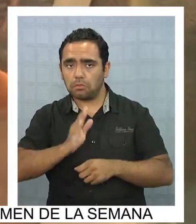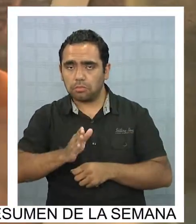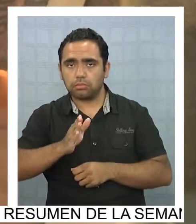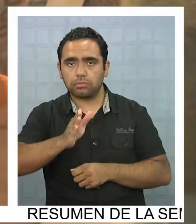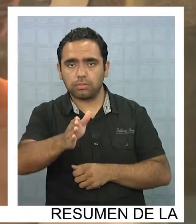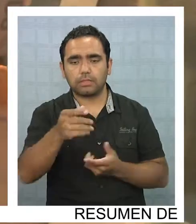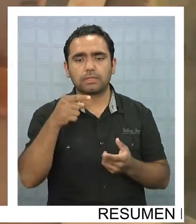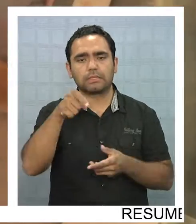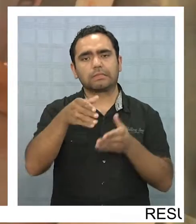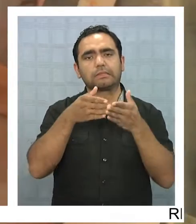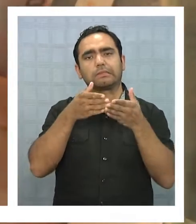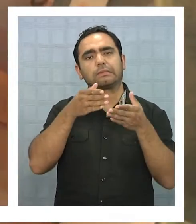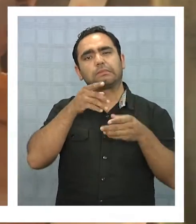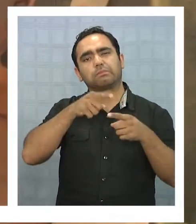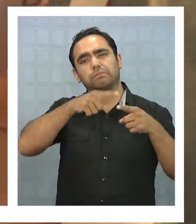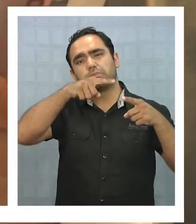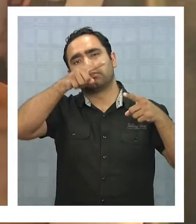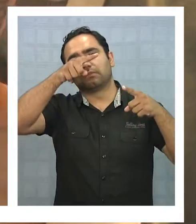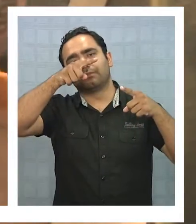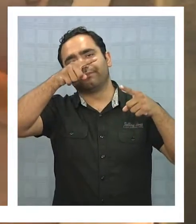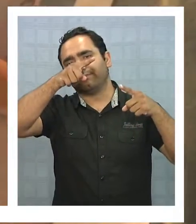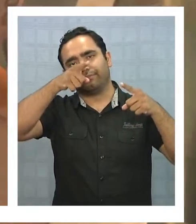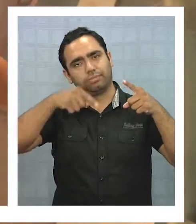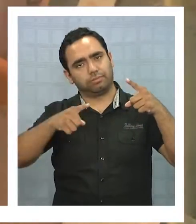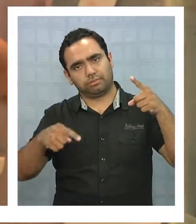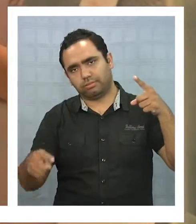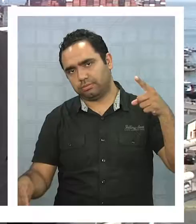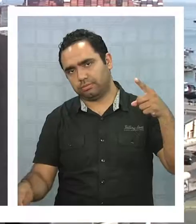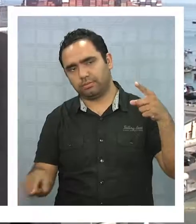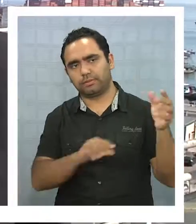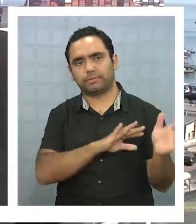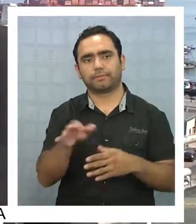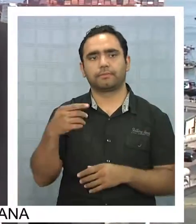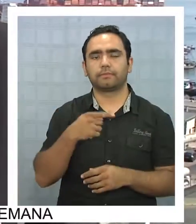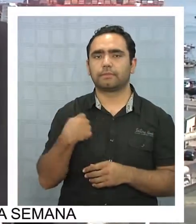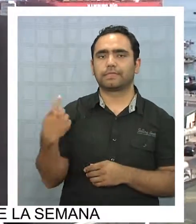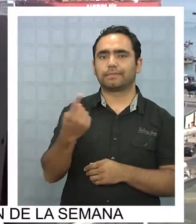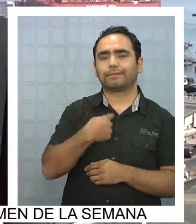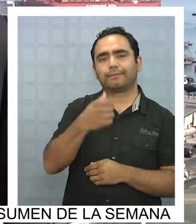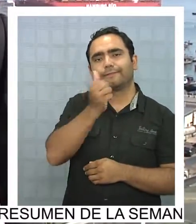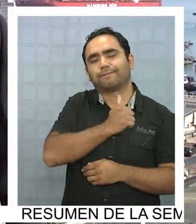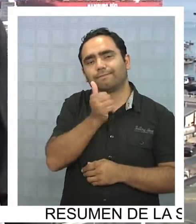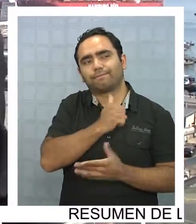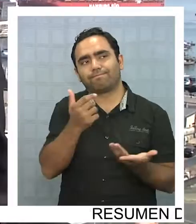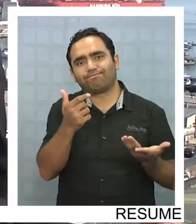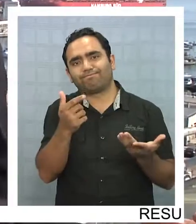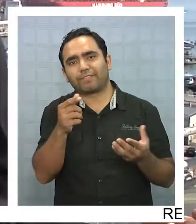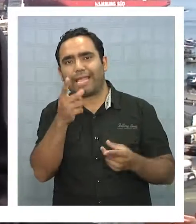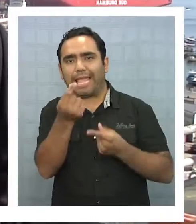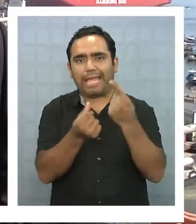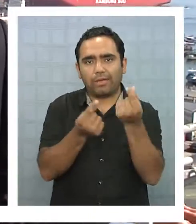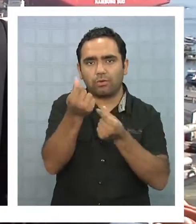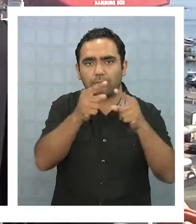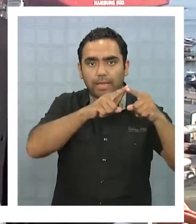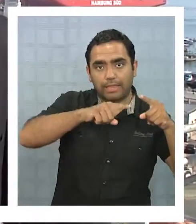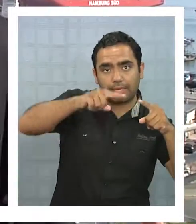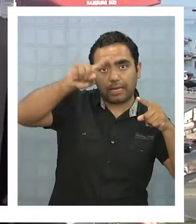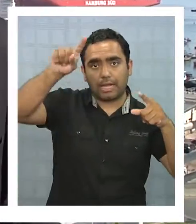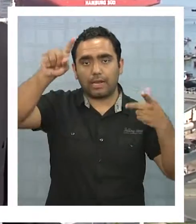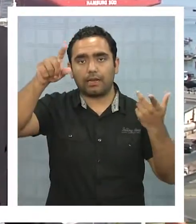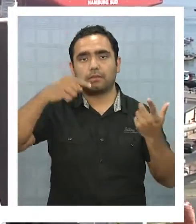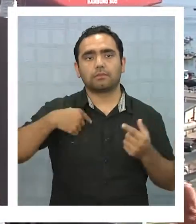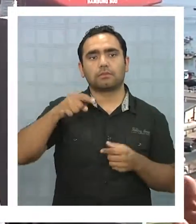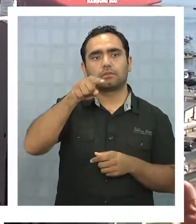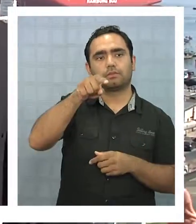finalmente ese barco no pudo salir a flote. Lo que no tuvimos en cuenta es que las llamadas economías de escala